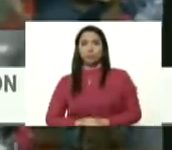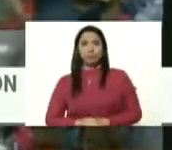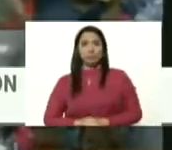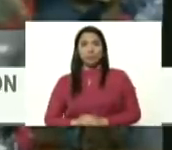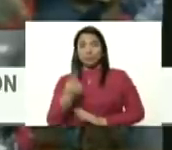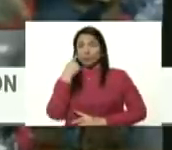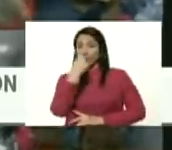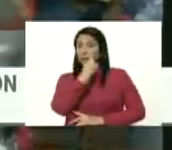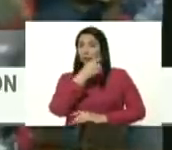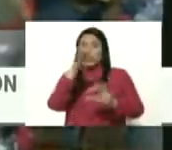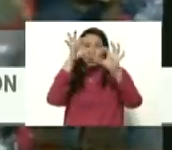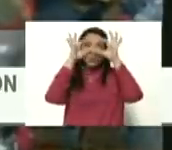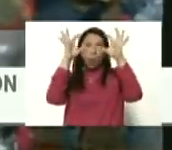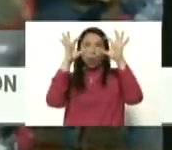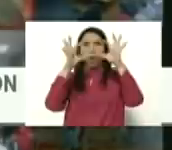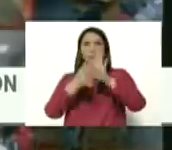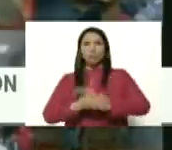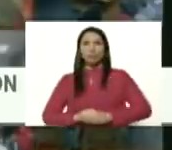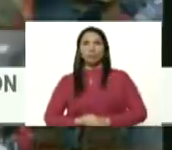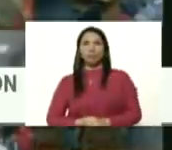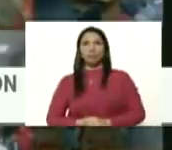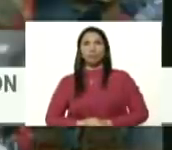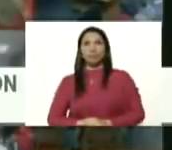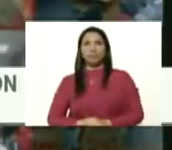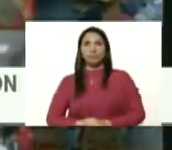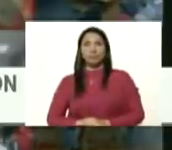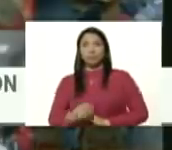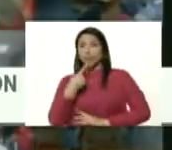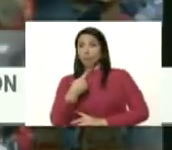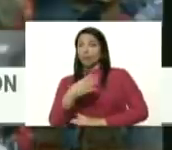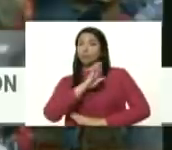ojos, mil oídos. Digo yo,